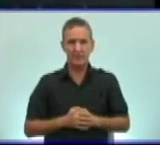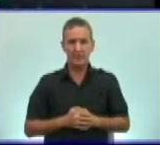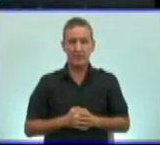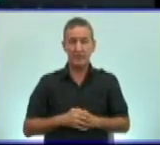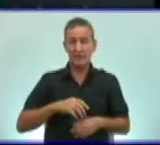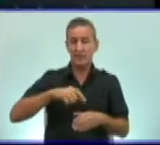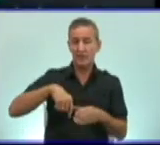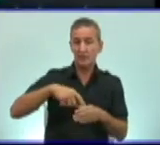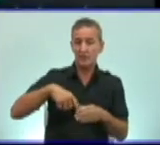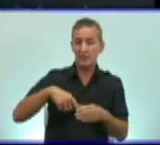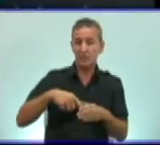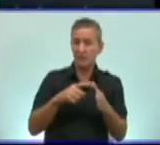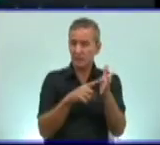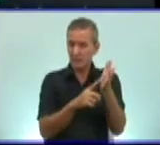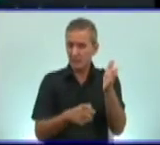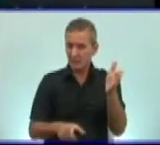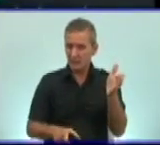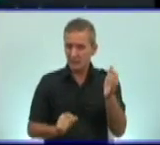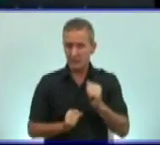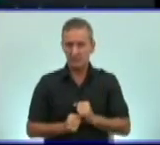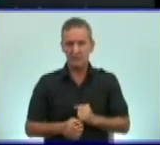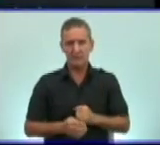Disoluciones que conducen electricidad.